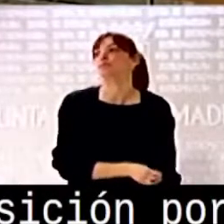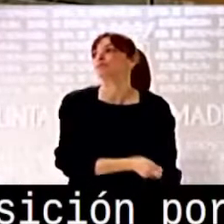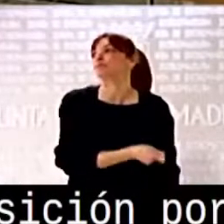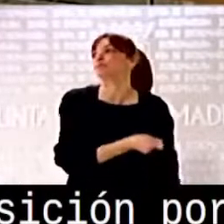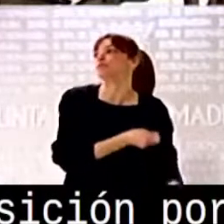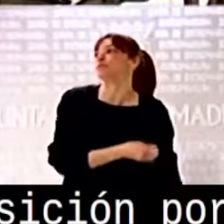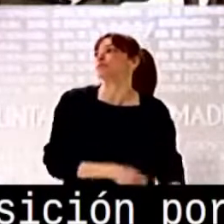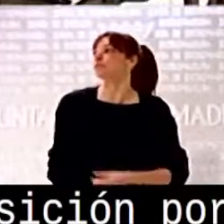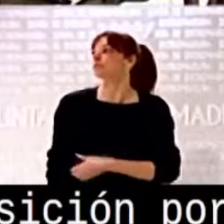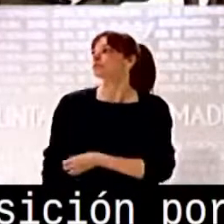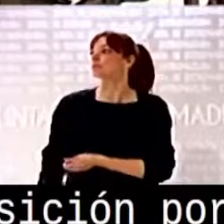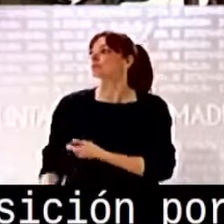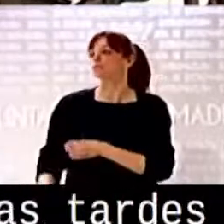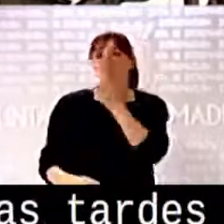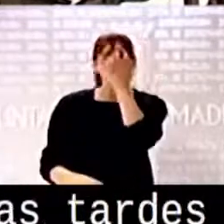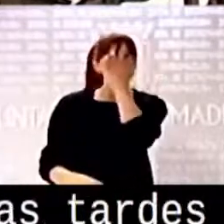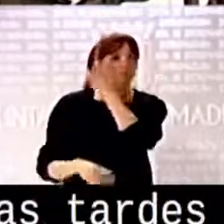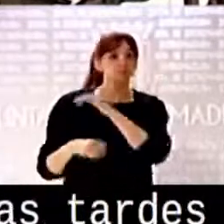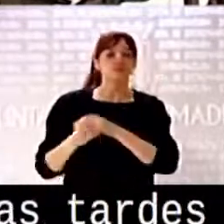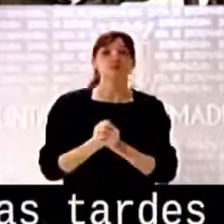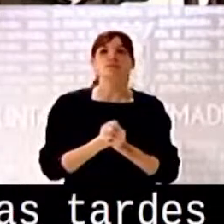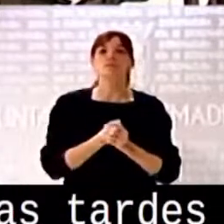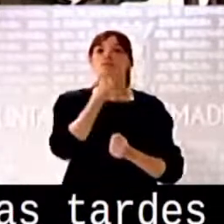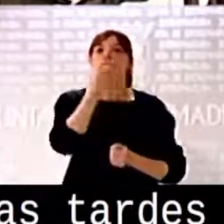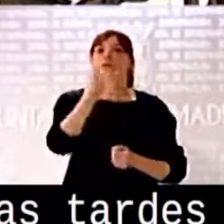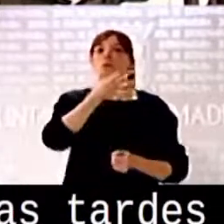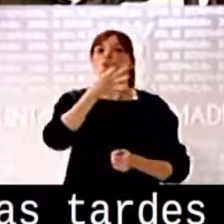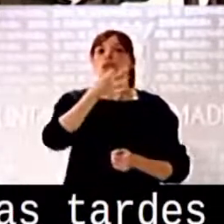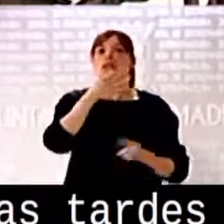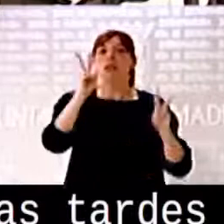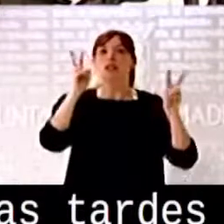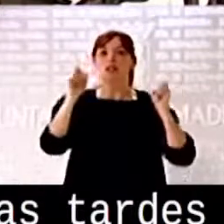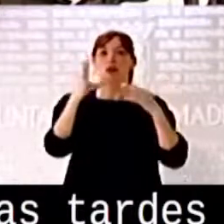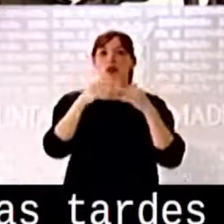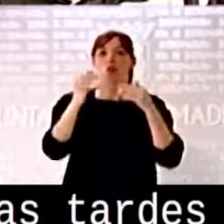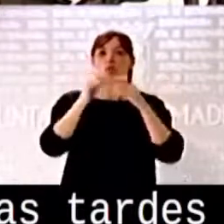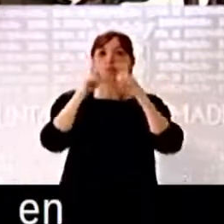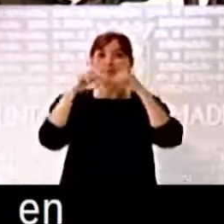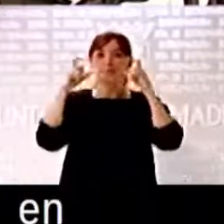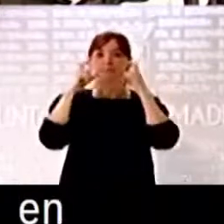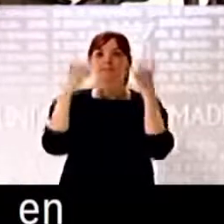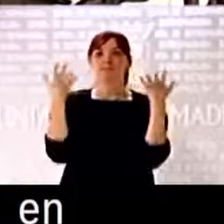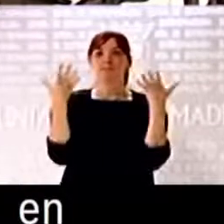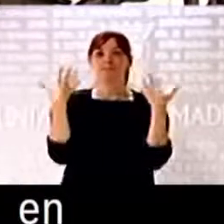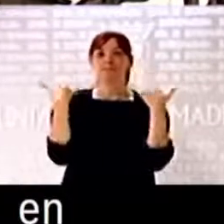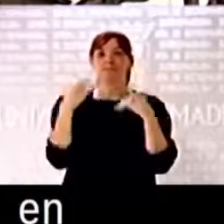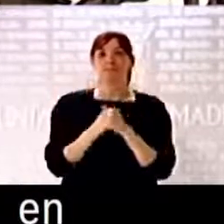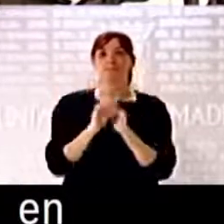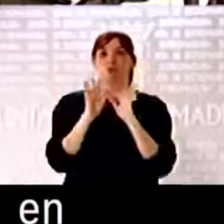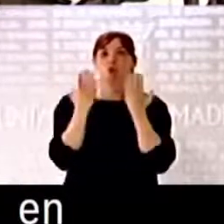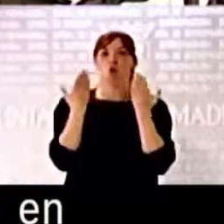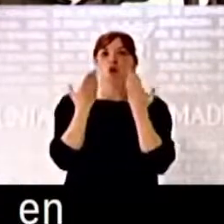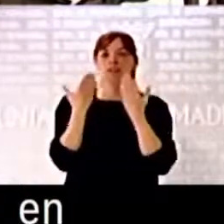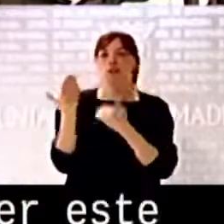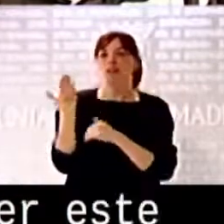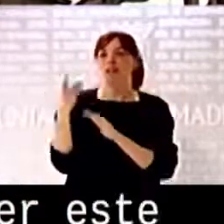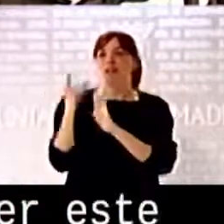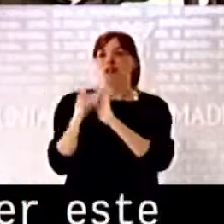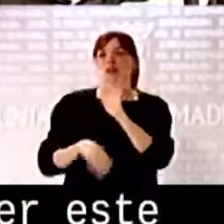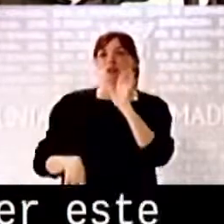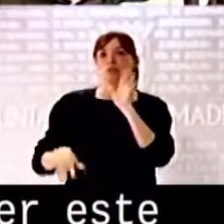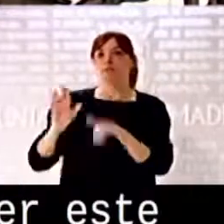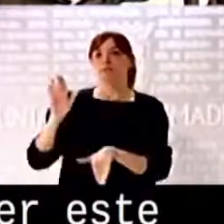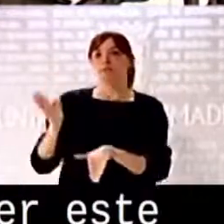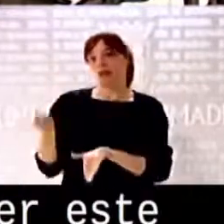Sí, muy buenas tardes. Con respecto al uso de mascarillas en exteriores, el Congreso revalidó ayer ese decreto. Hoy